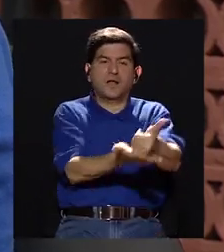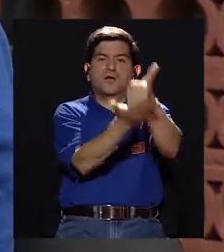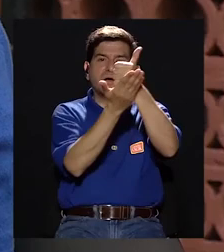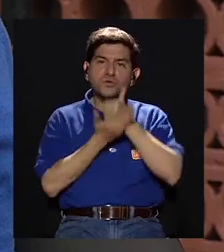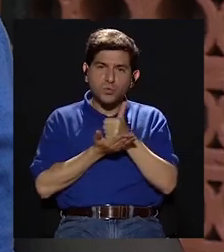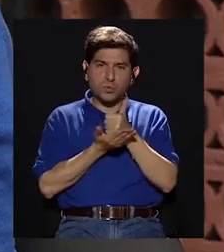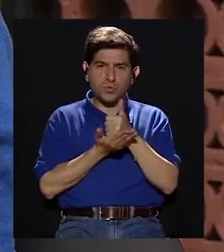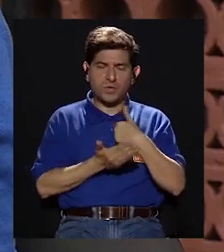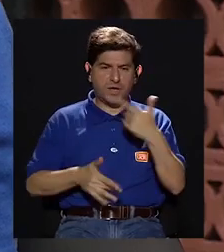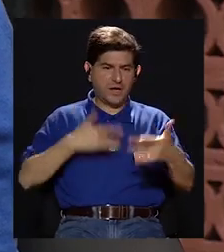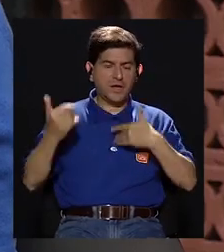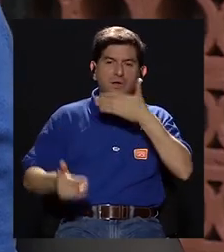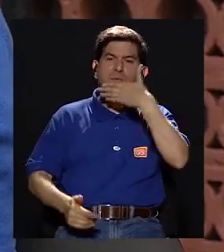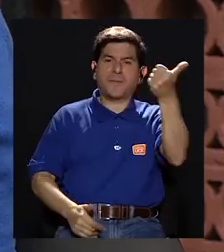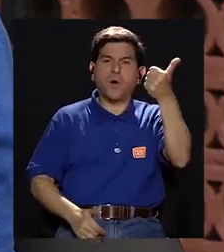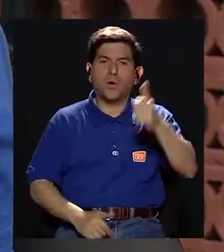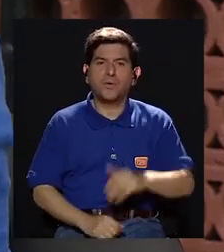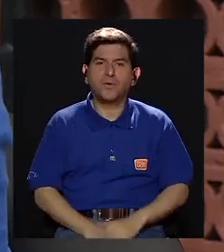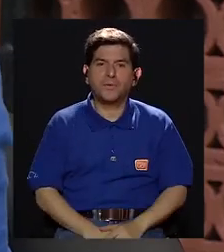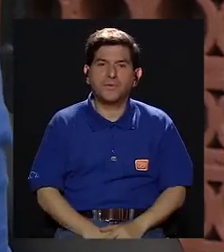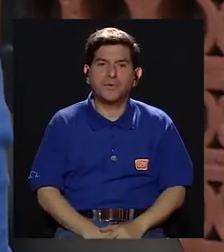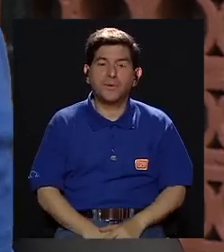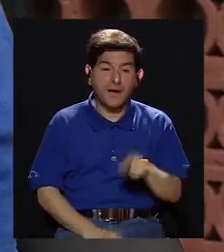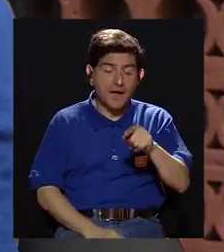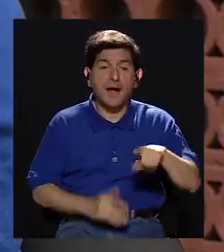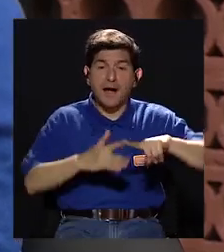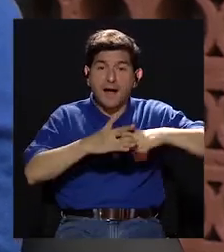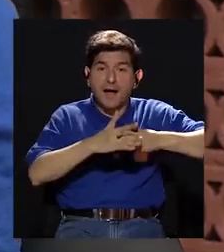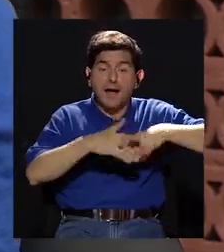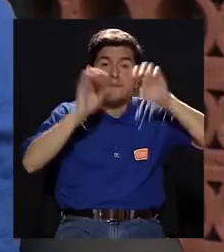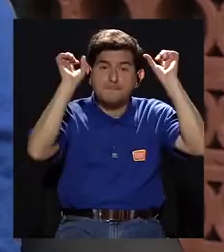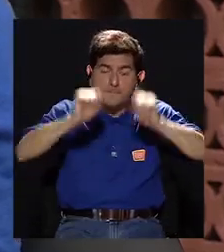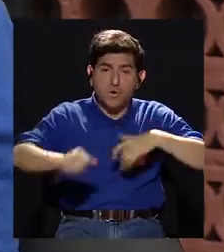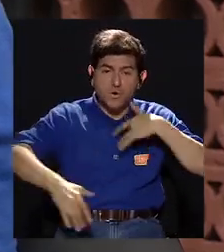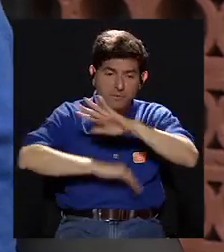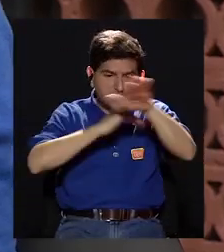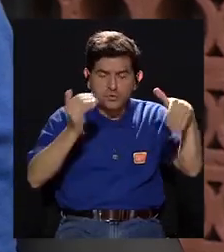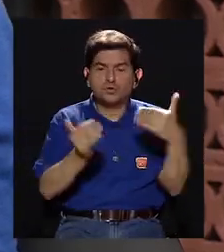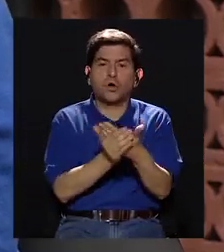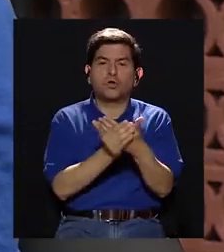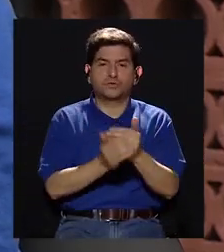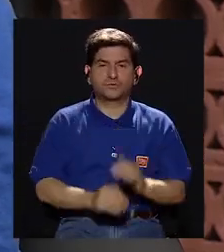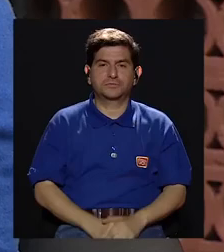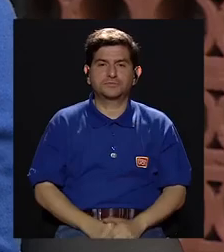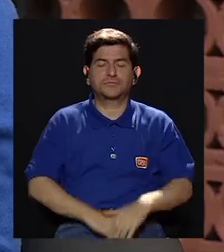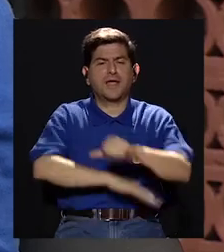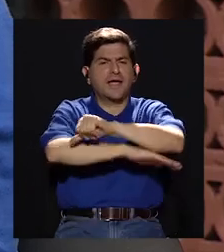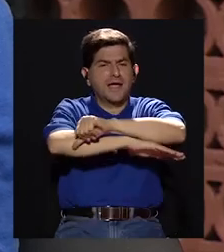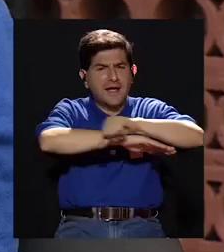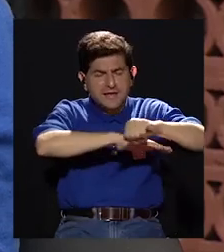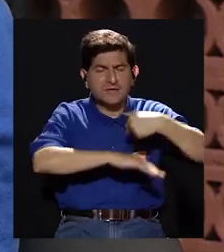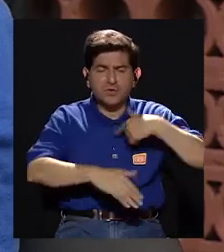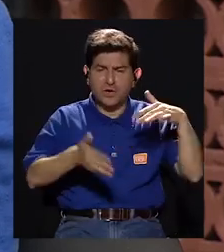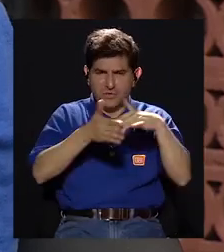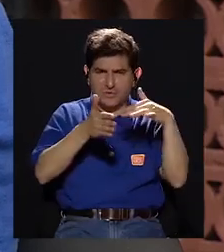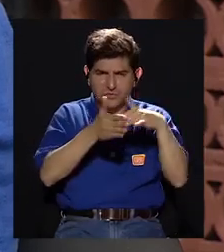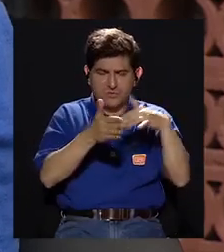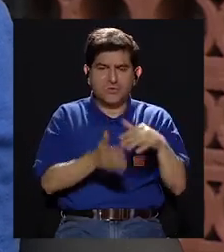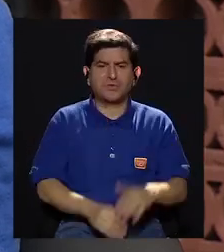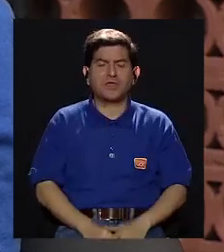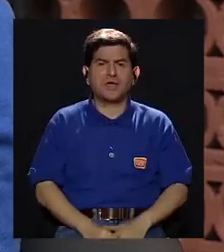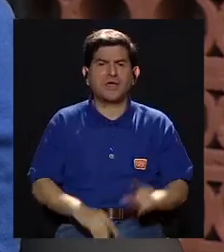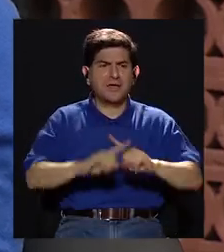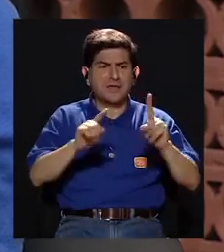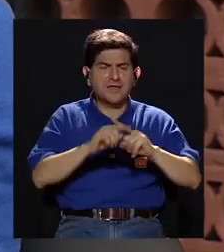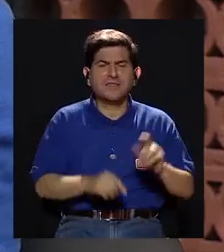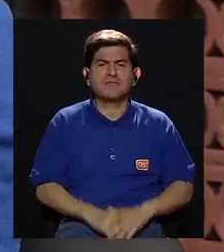ayude a sentirme mejor. Esto es una herramienta que podemos sentir todos. En arquitectura, bueno, yo estudio arquitectura aquí y